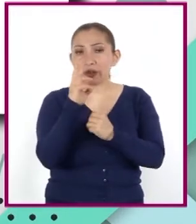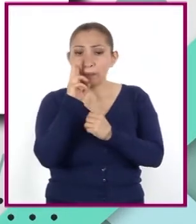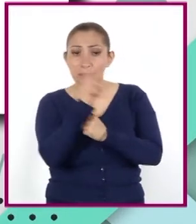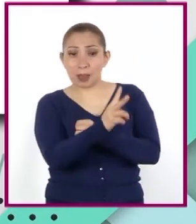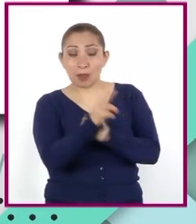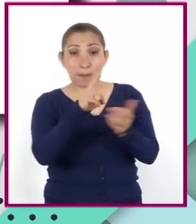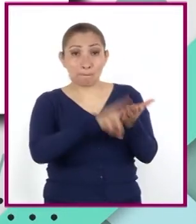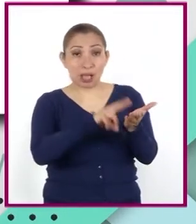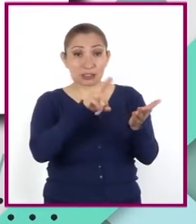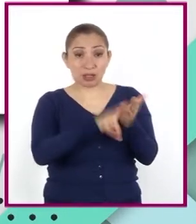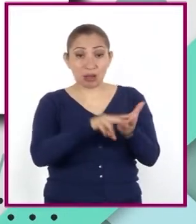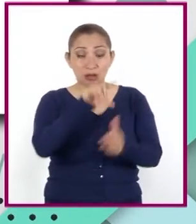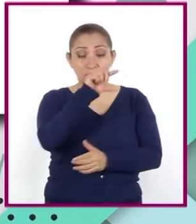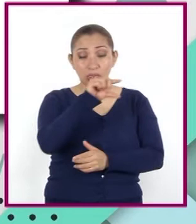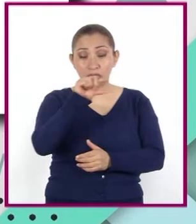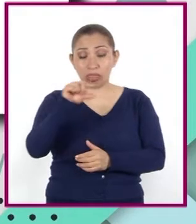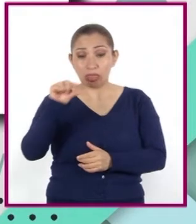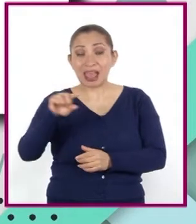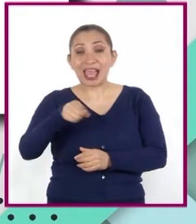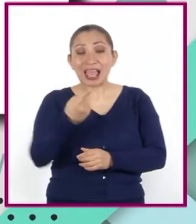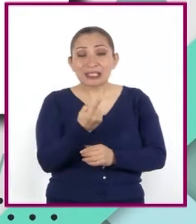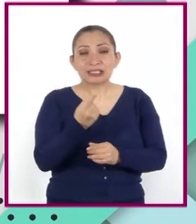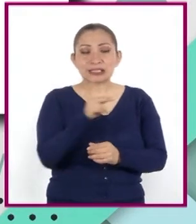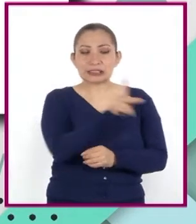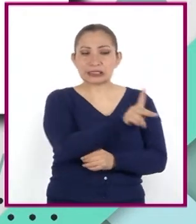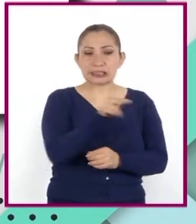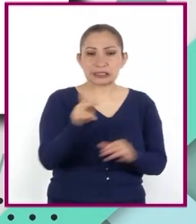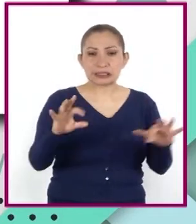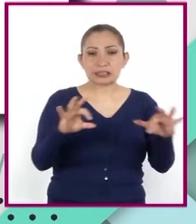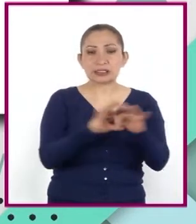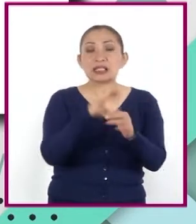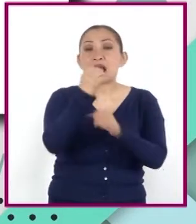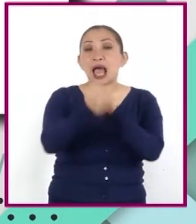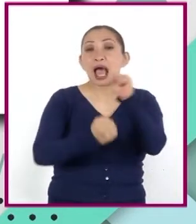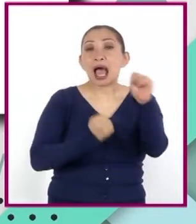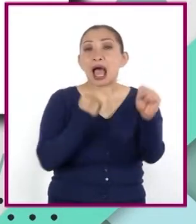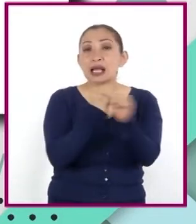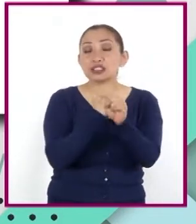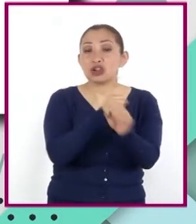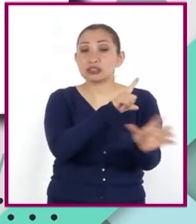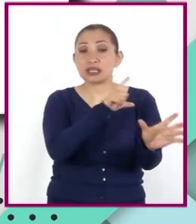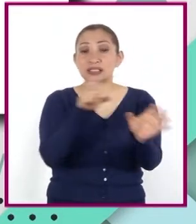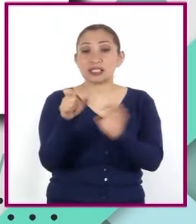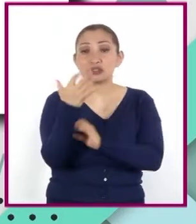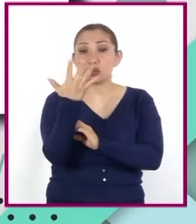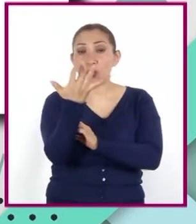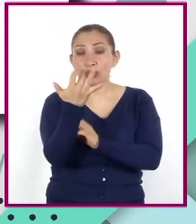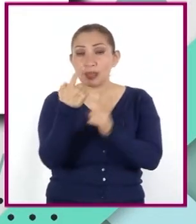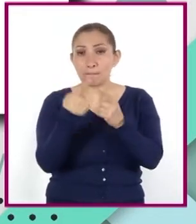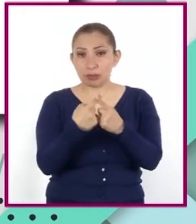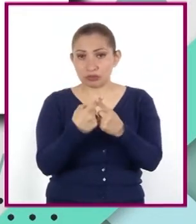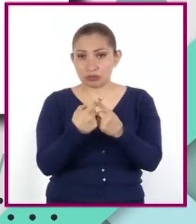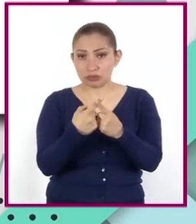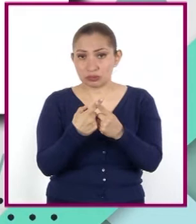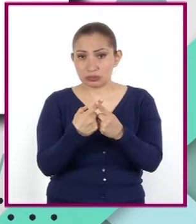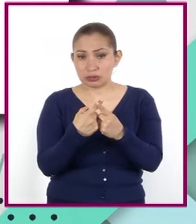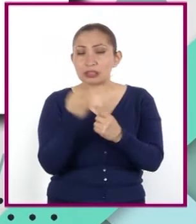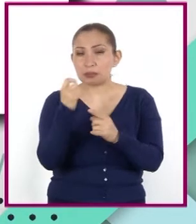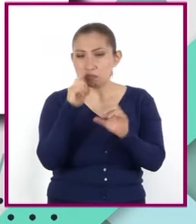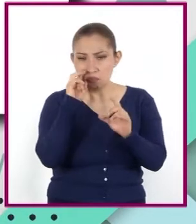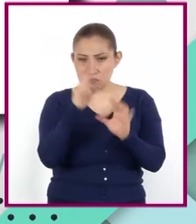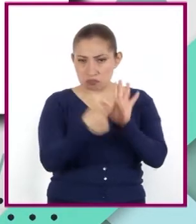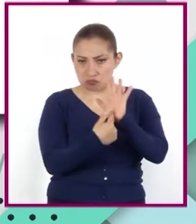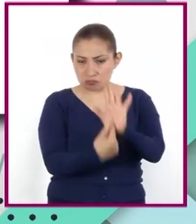observamos que el valor de depreciación es equivalente al número de años por 750, lo que podemos